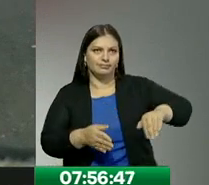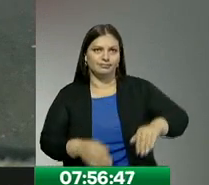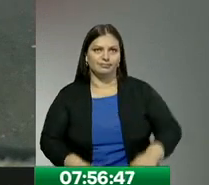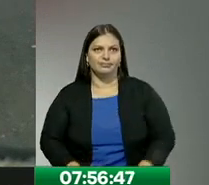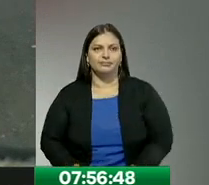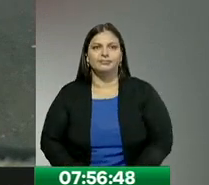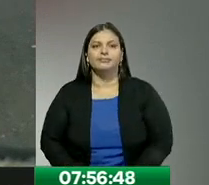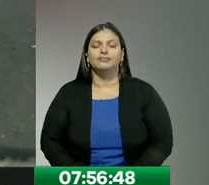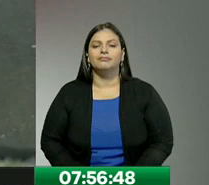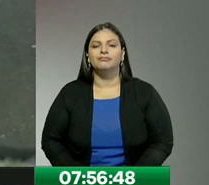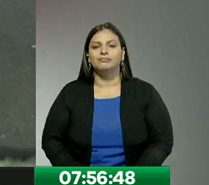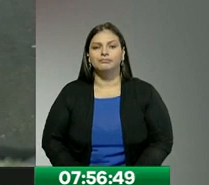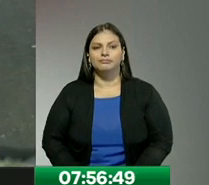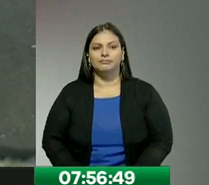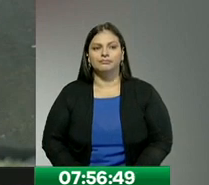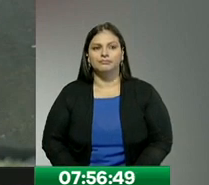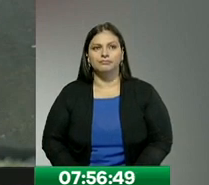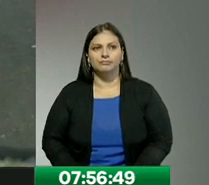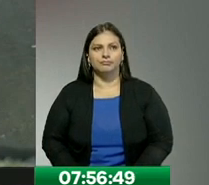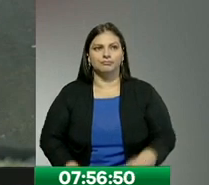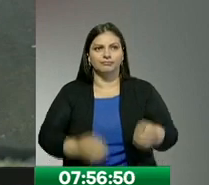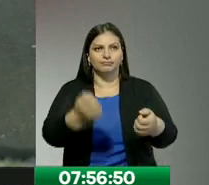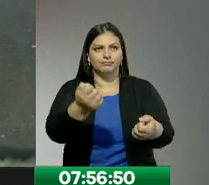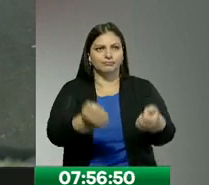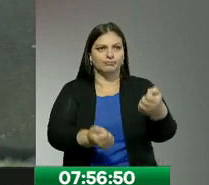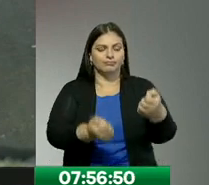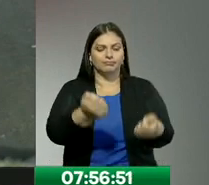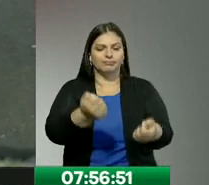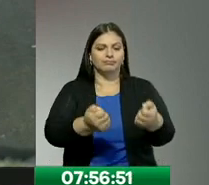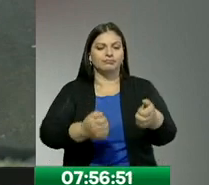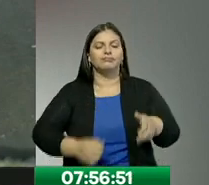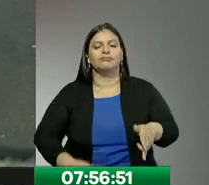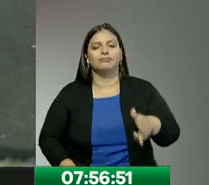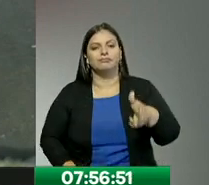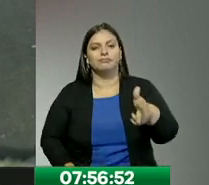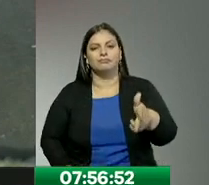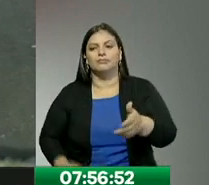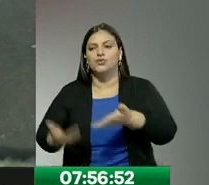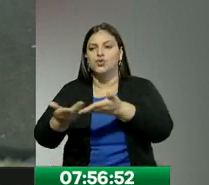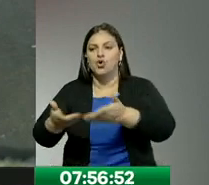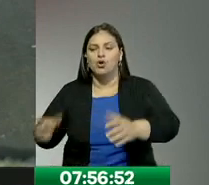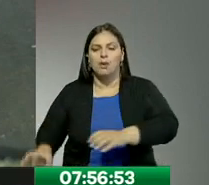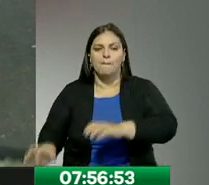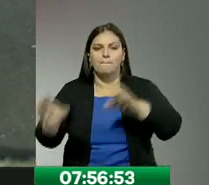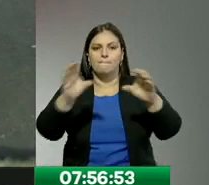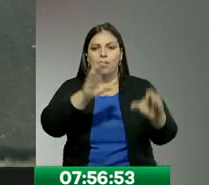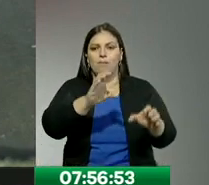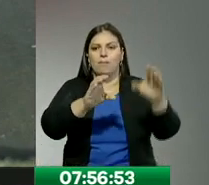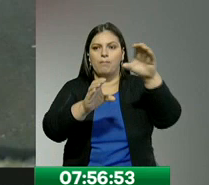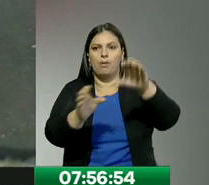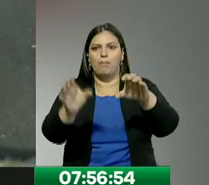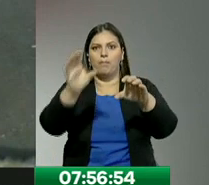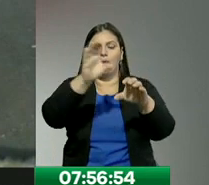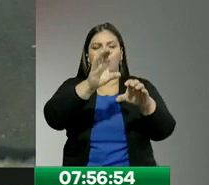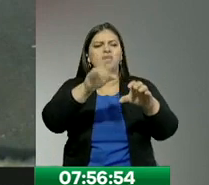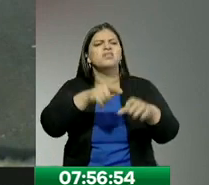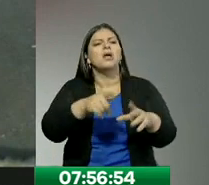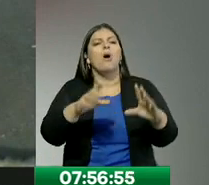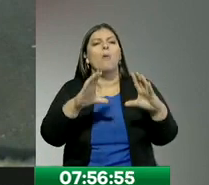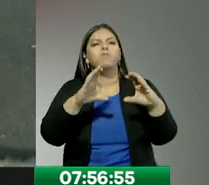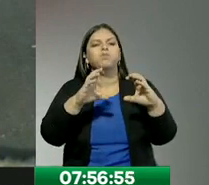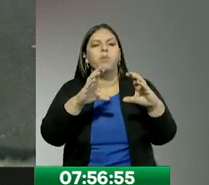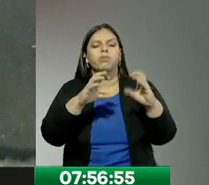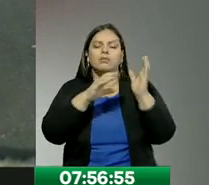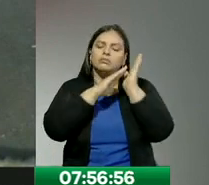chiquilín. Ah, bueno. Ahí está, mire. De acuerdo. Perfecto. Mire usted, está ahí el colchón. El hombre